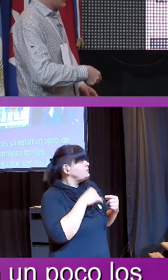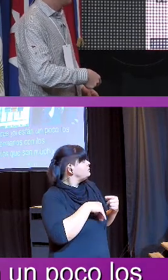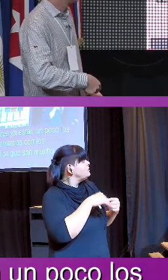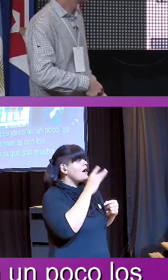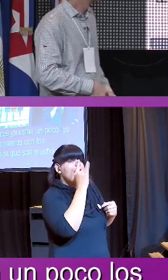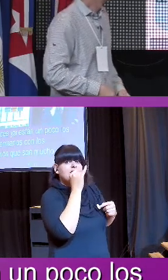parecidos.